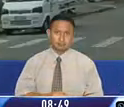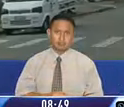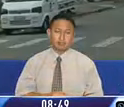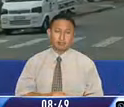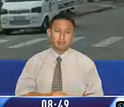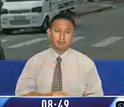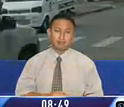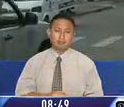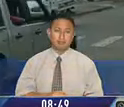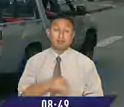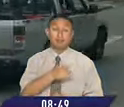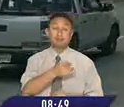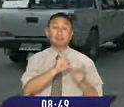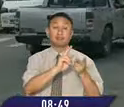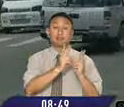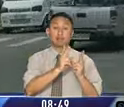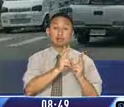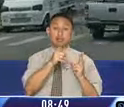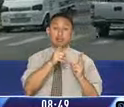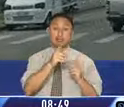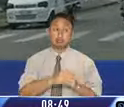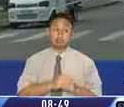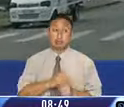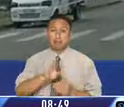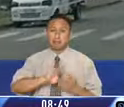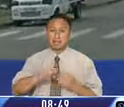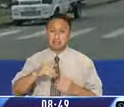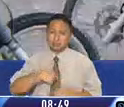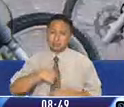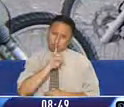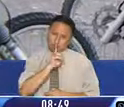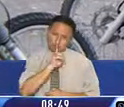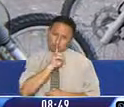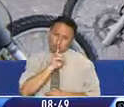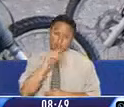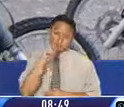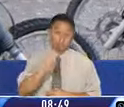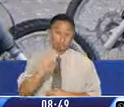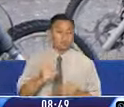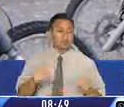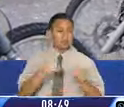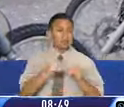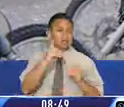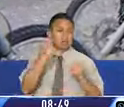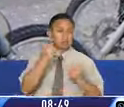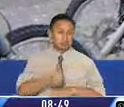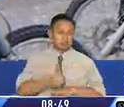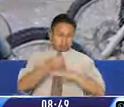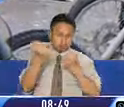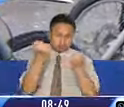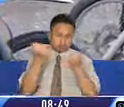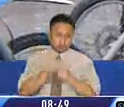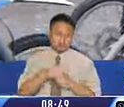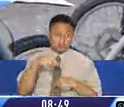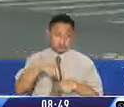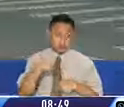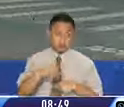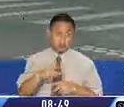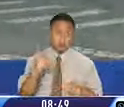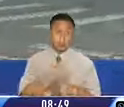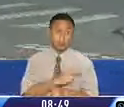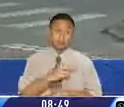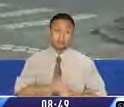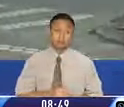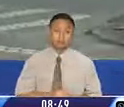Una vecina del lugar, que por seguridad pide su anonimato, demandó mayor control policial en el sector porque se ha vuelto peligroso. Siempre